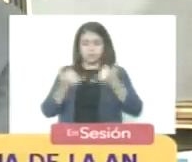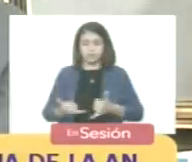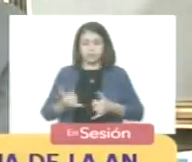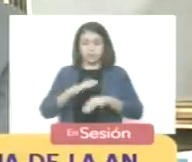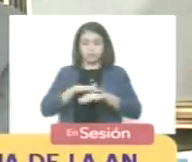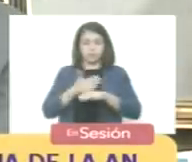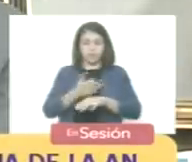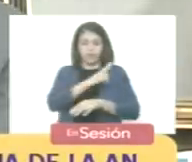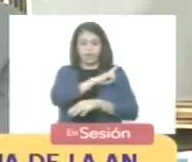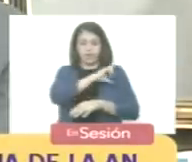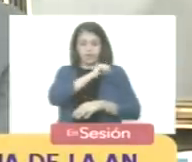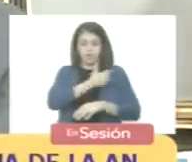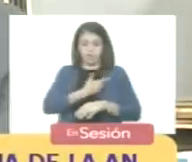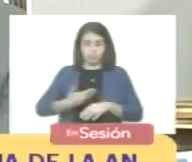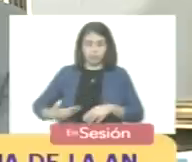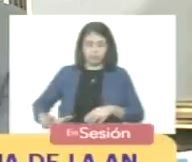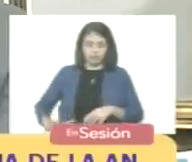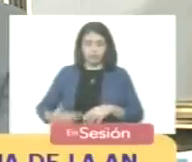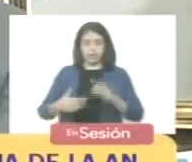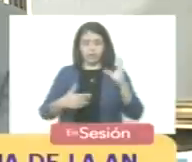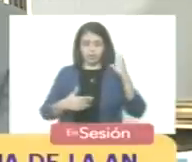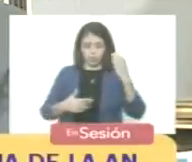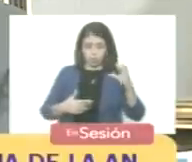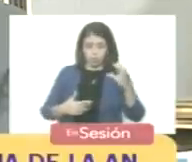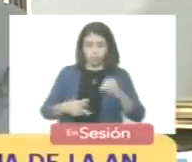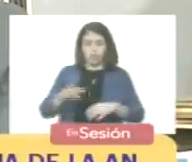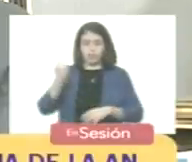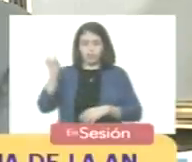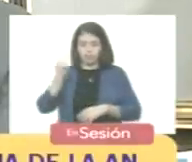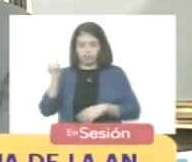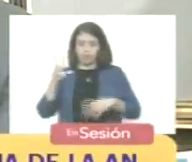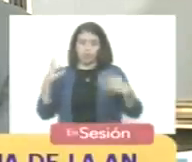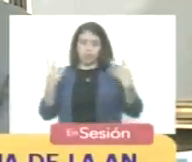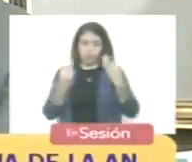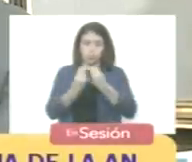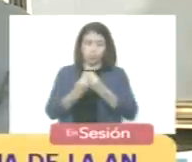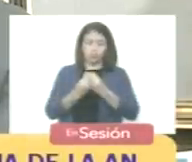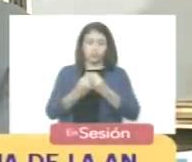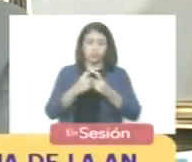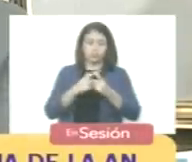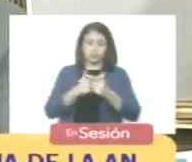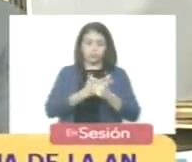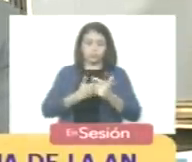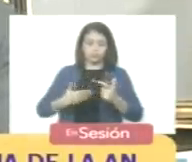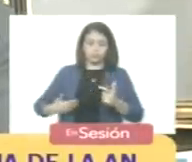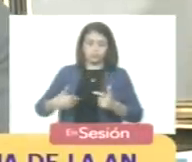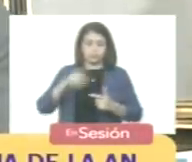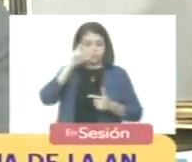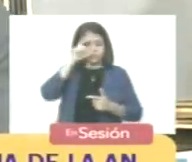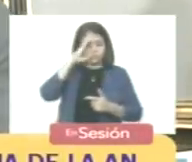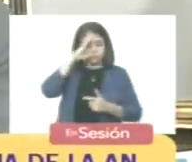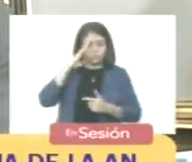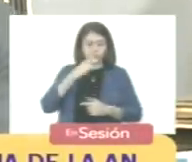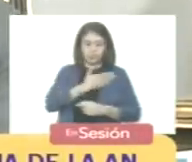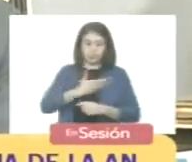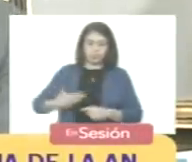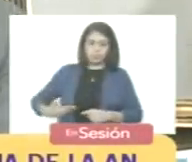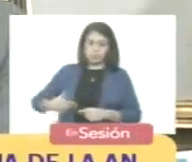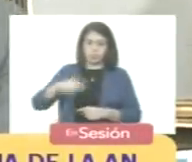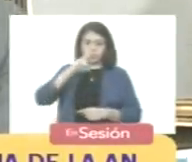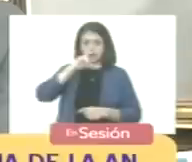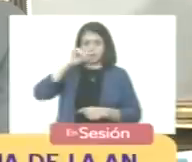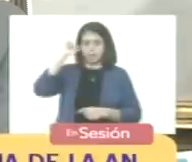por los jefes de Estado de Colombia y de Venezuela, el presidente Gustavo Petro y el